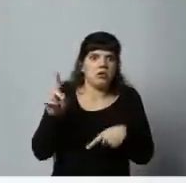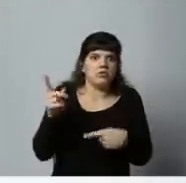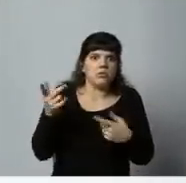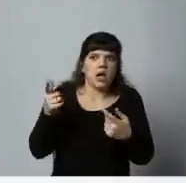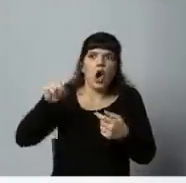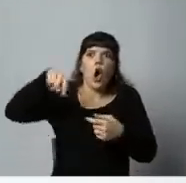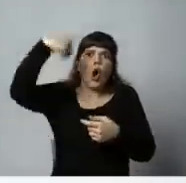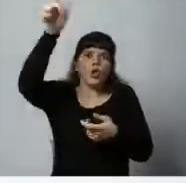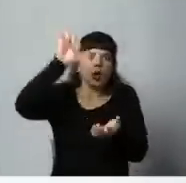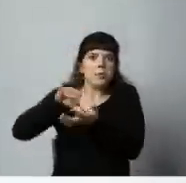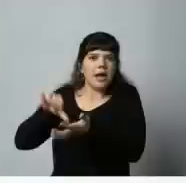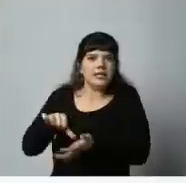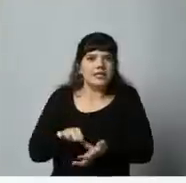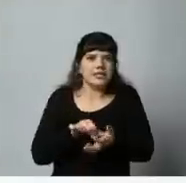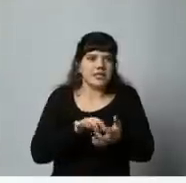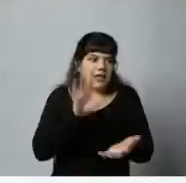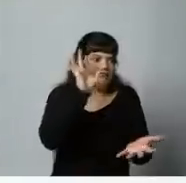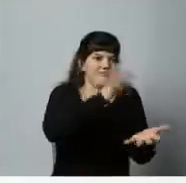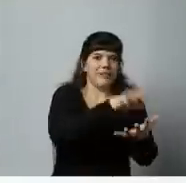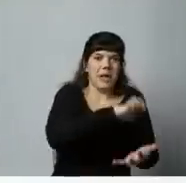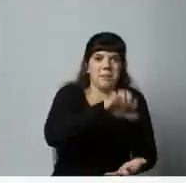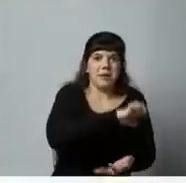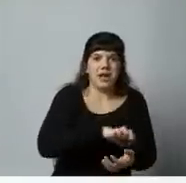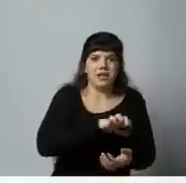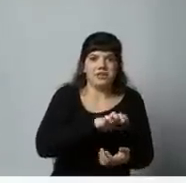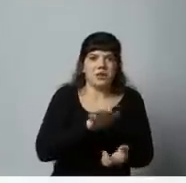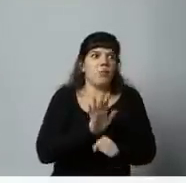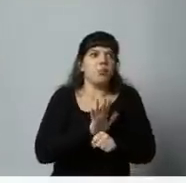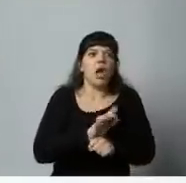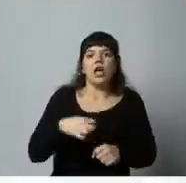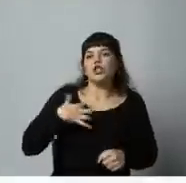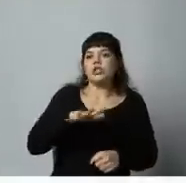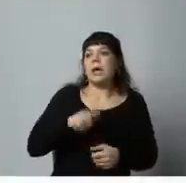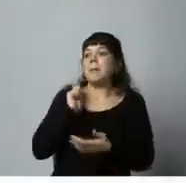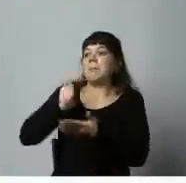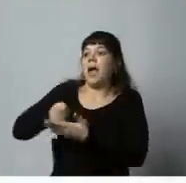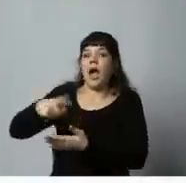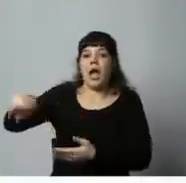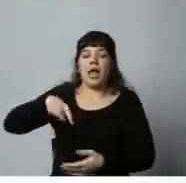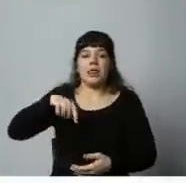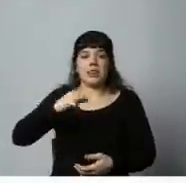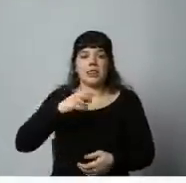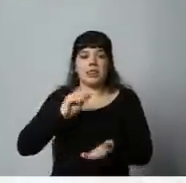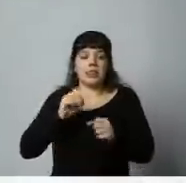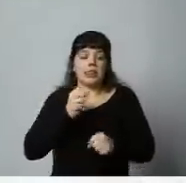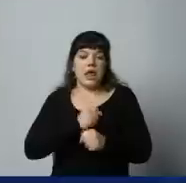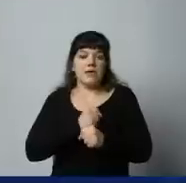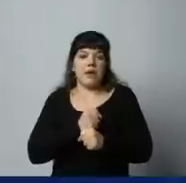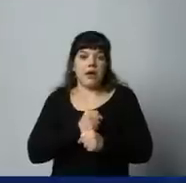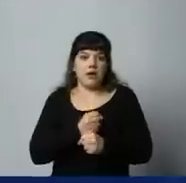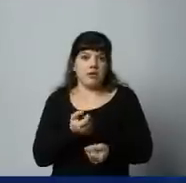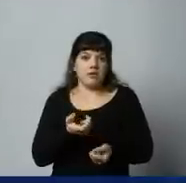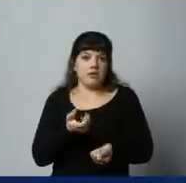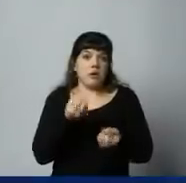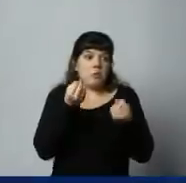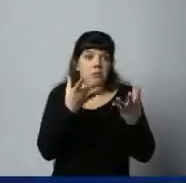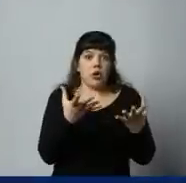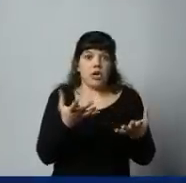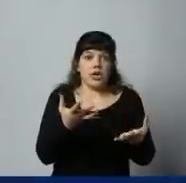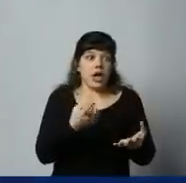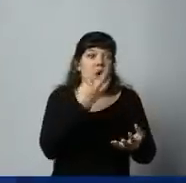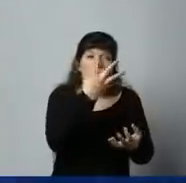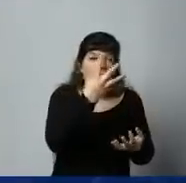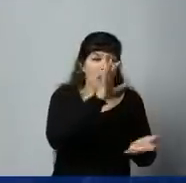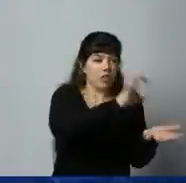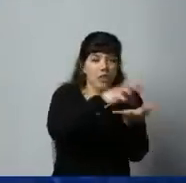transnacionales hacen que la sociedad le pague el salario a los trabajadores porque un gran frigorífico que tiene cuatro plantas en el país va